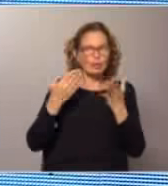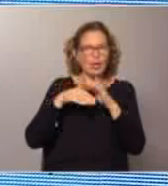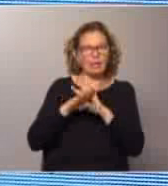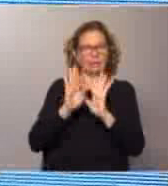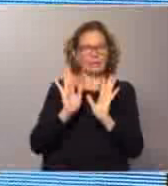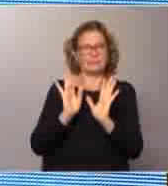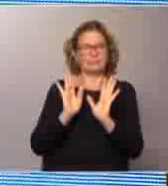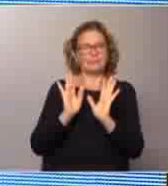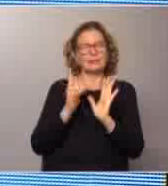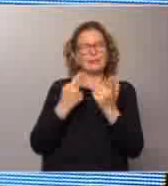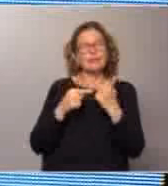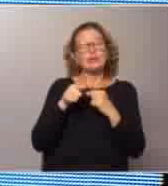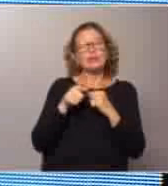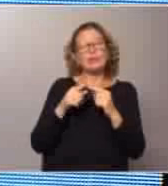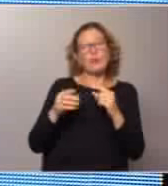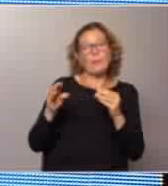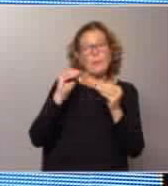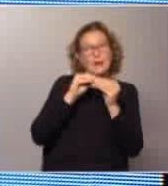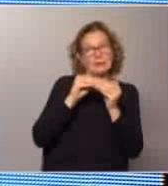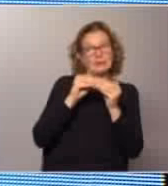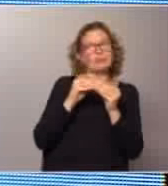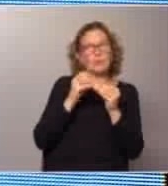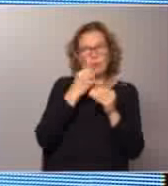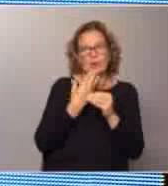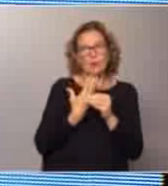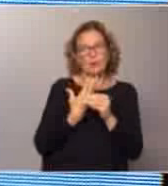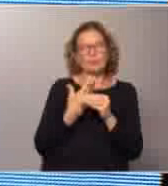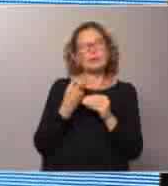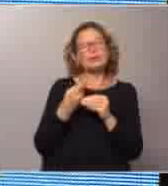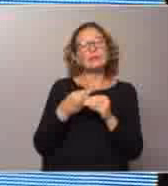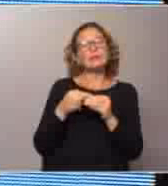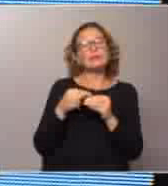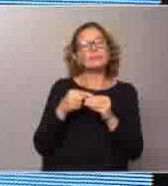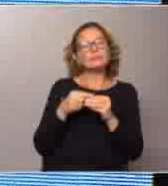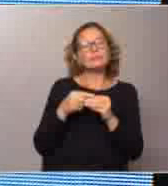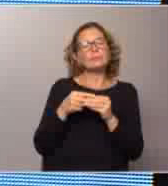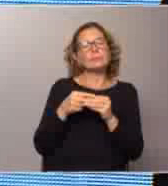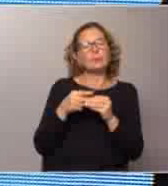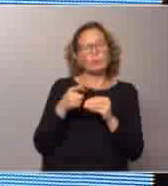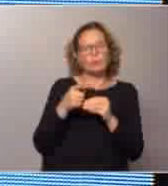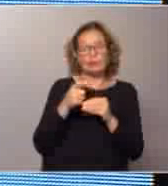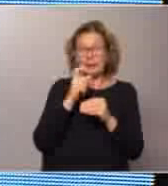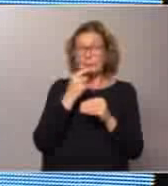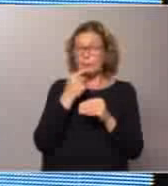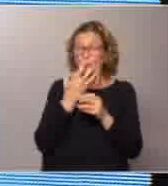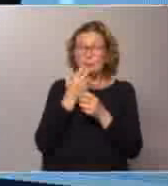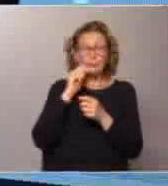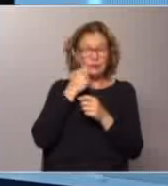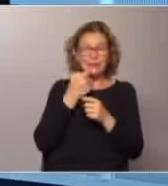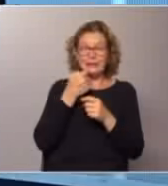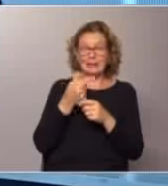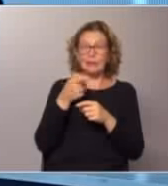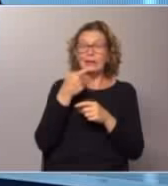eso le suma valor a ese sentido y una cosa que me gustaría mencionar en base a lo que